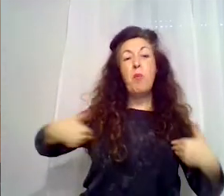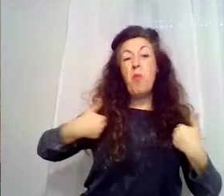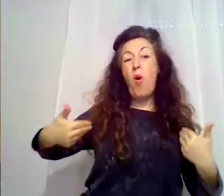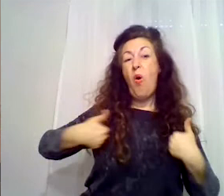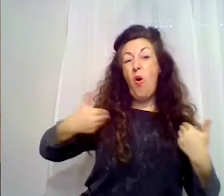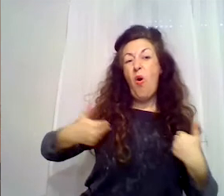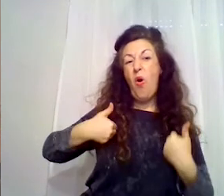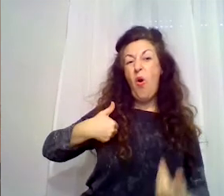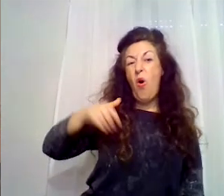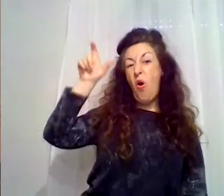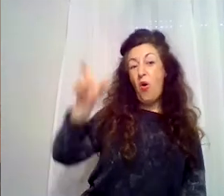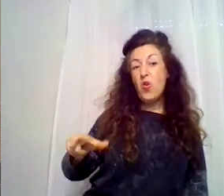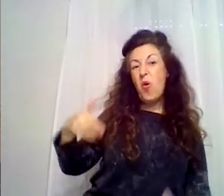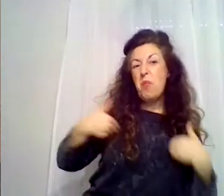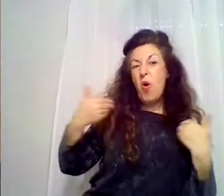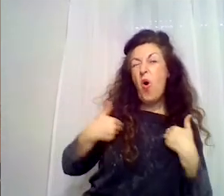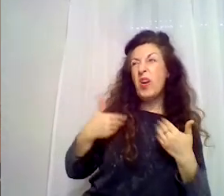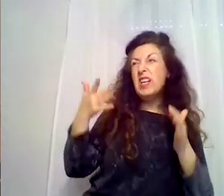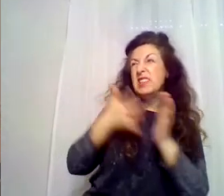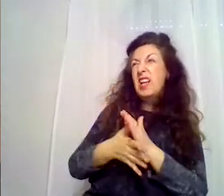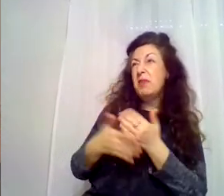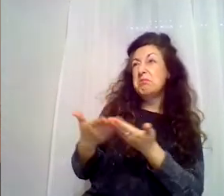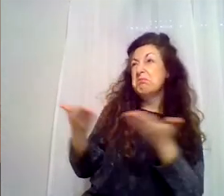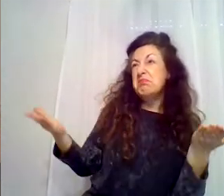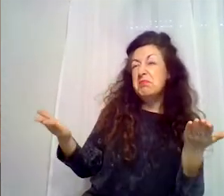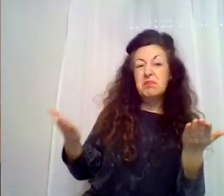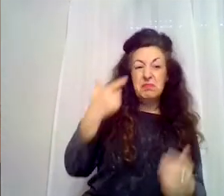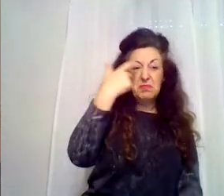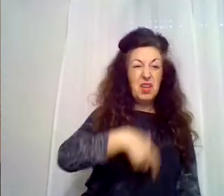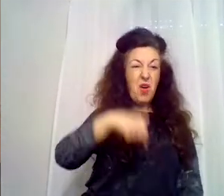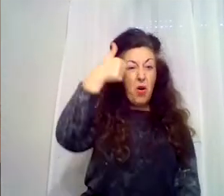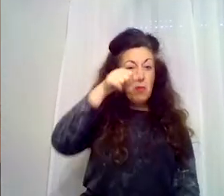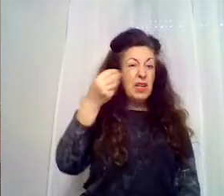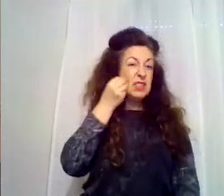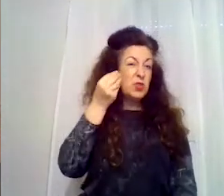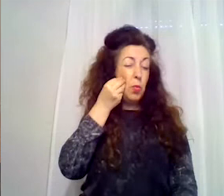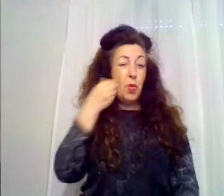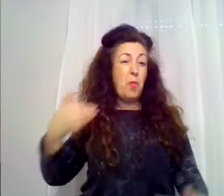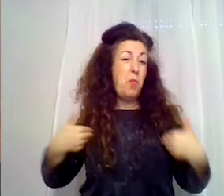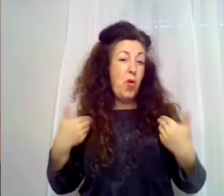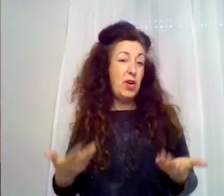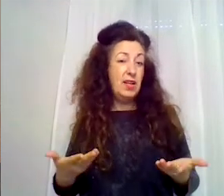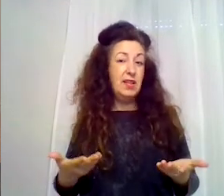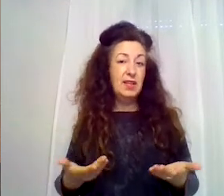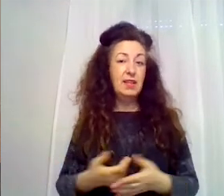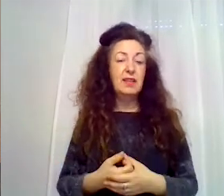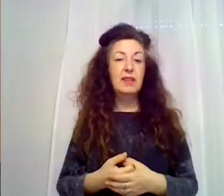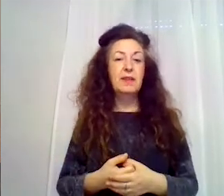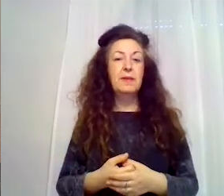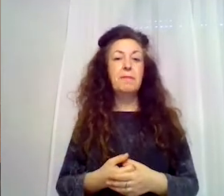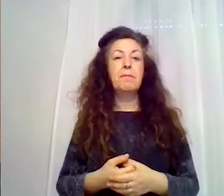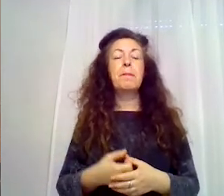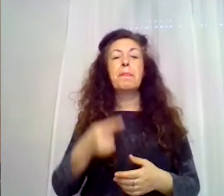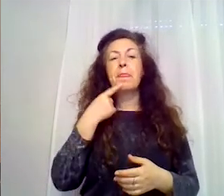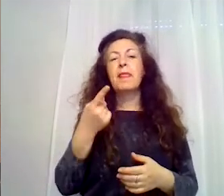movimiento libertino que alcanza su máxima cota un poco después, y